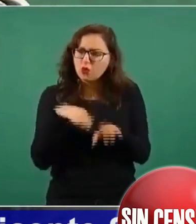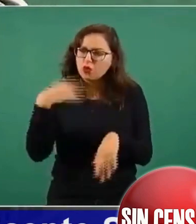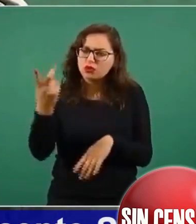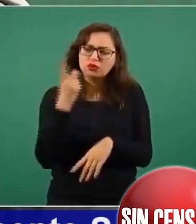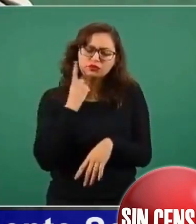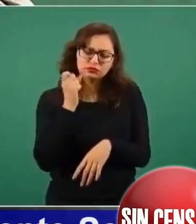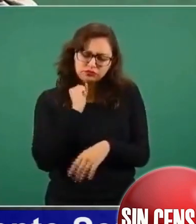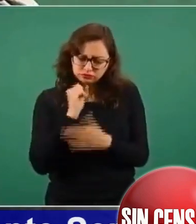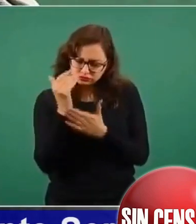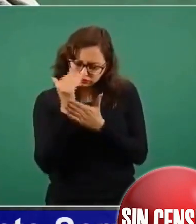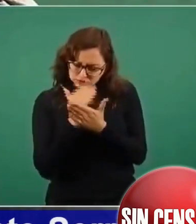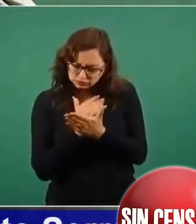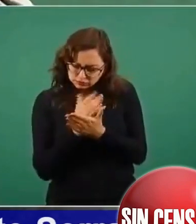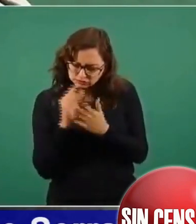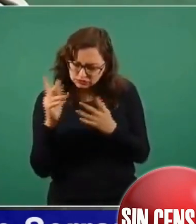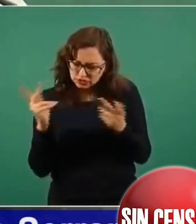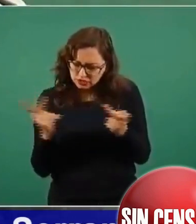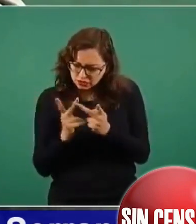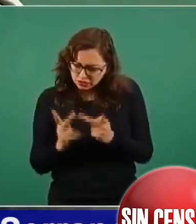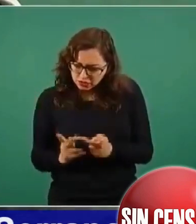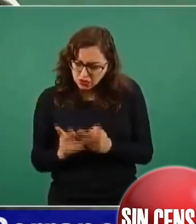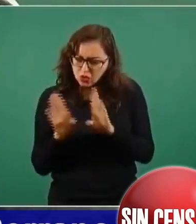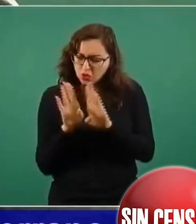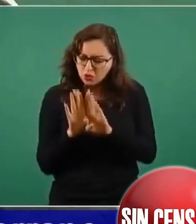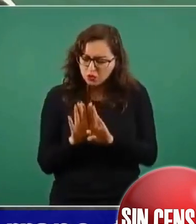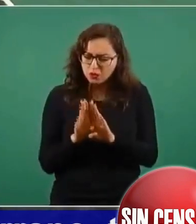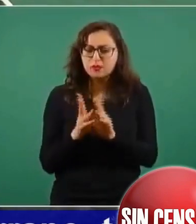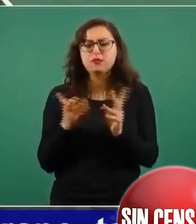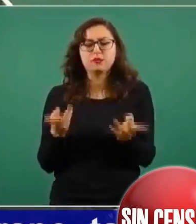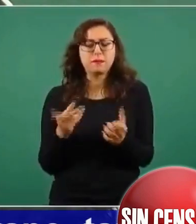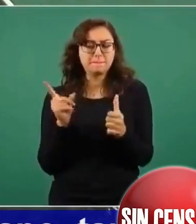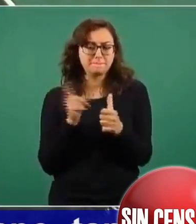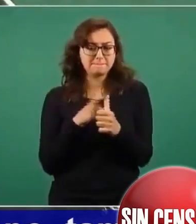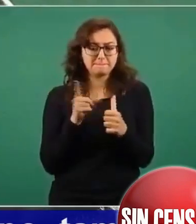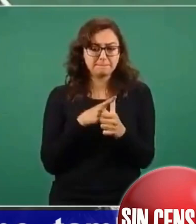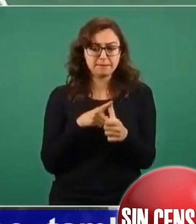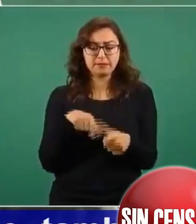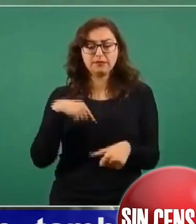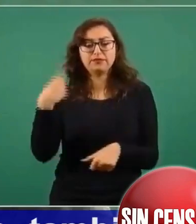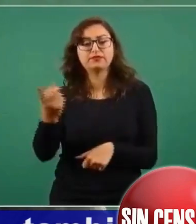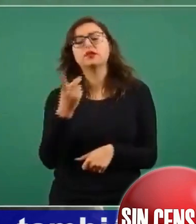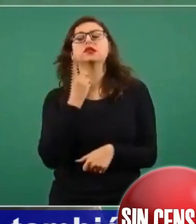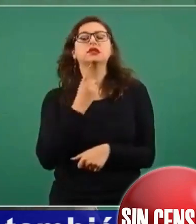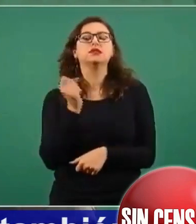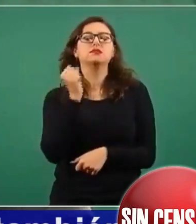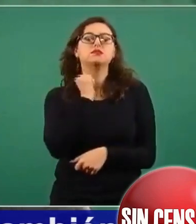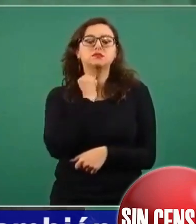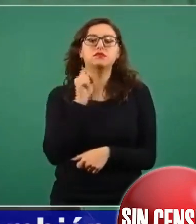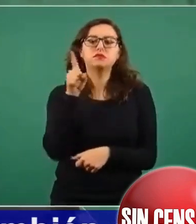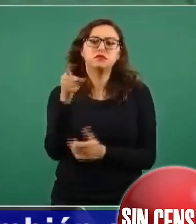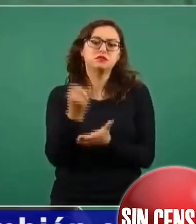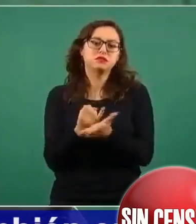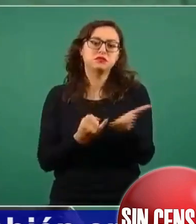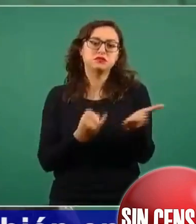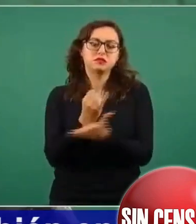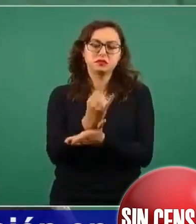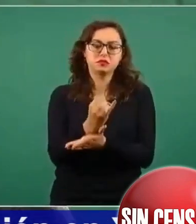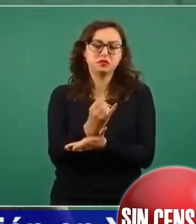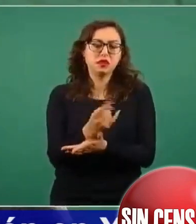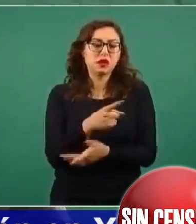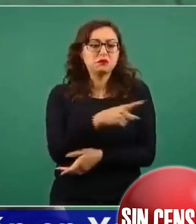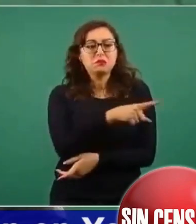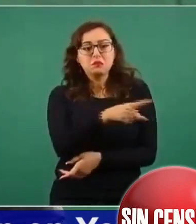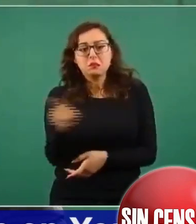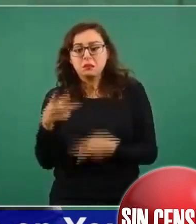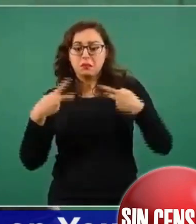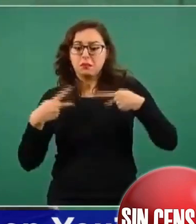Primero, porque el legislador tiene la atribución constitucional y legal de decidir qué conductas o no,